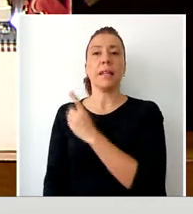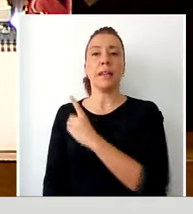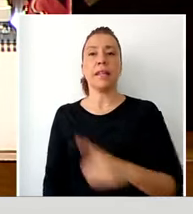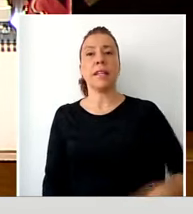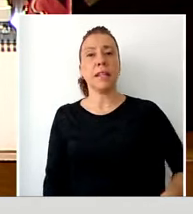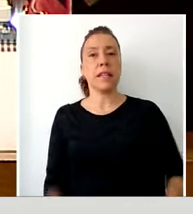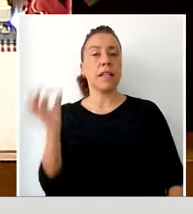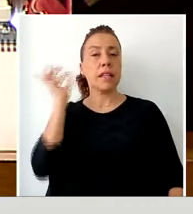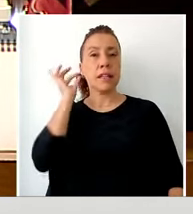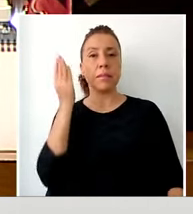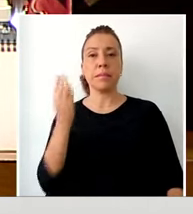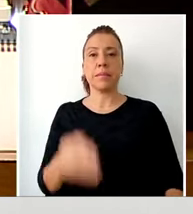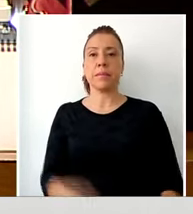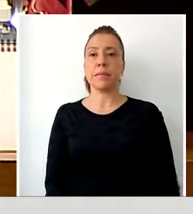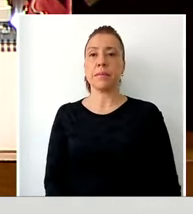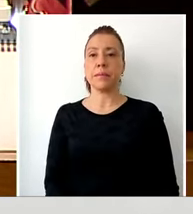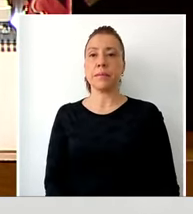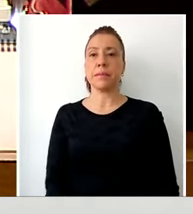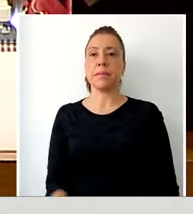santibáñez